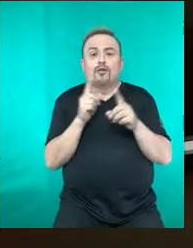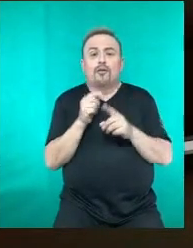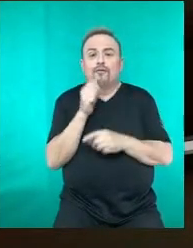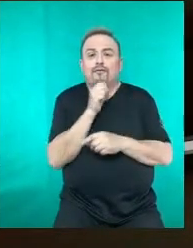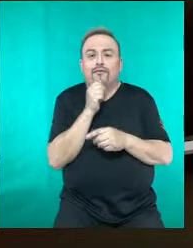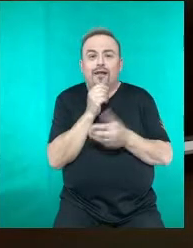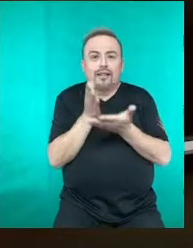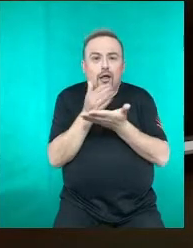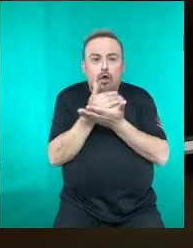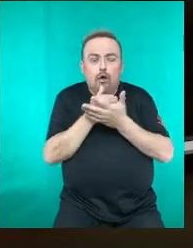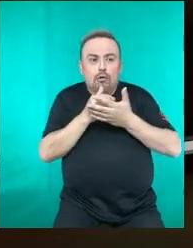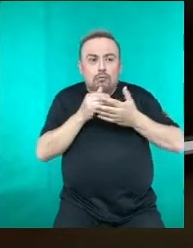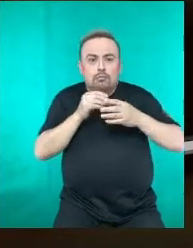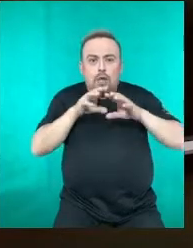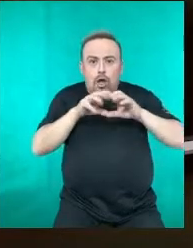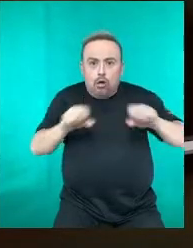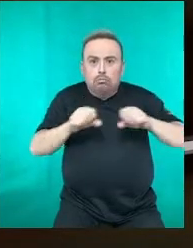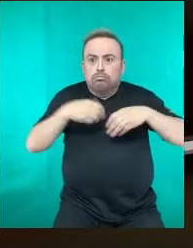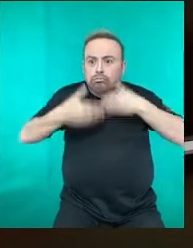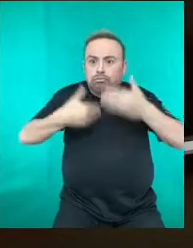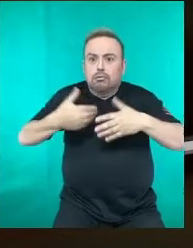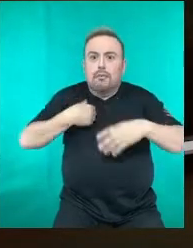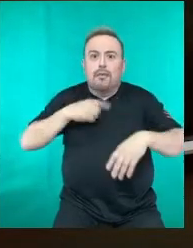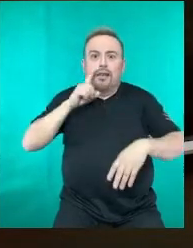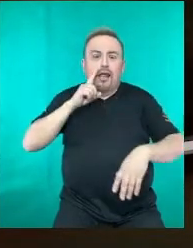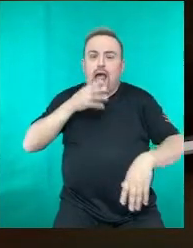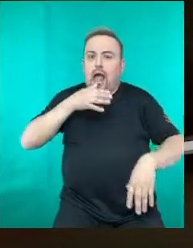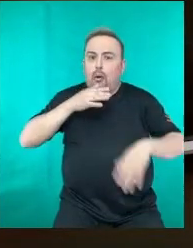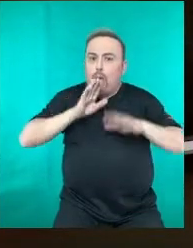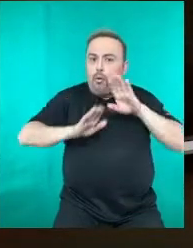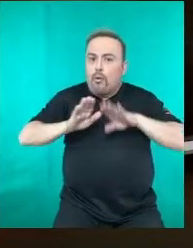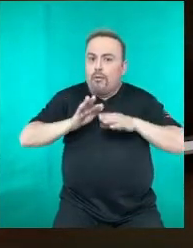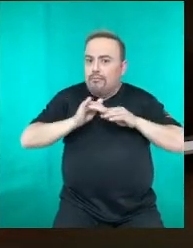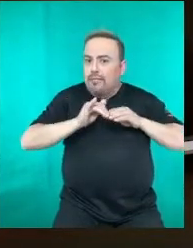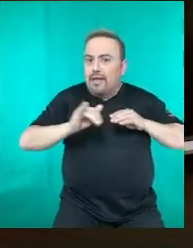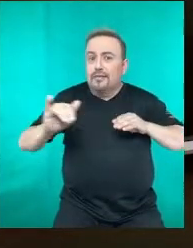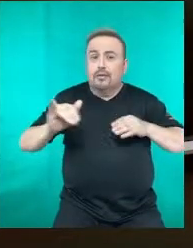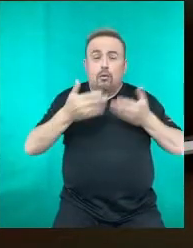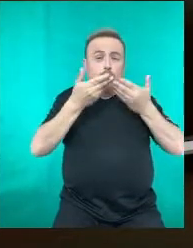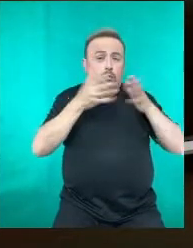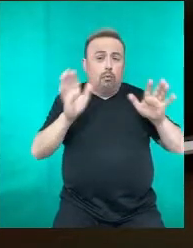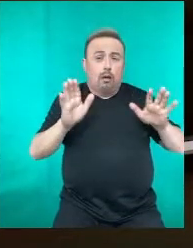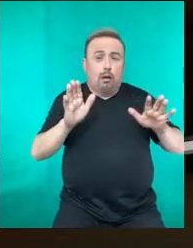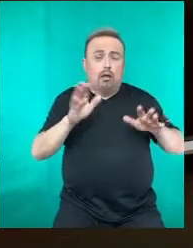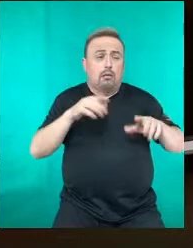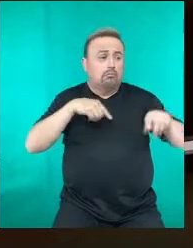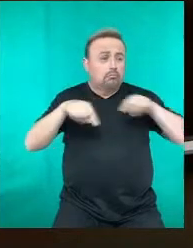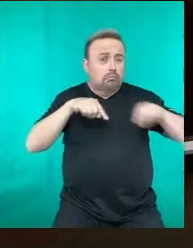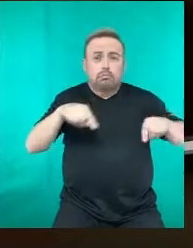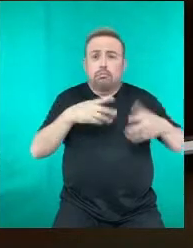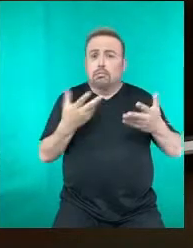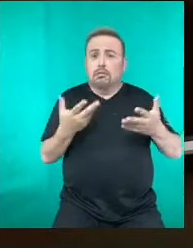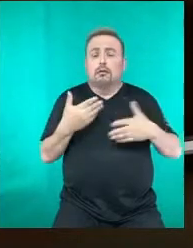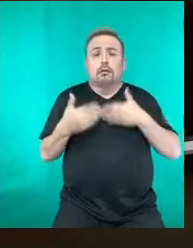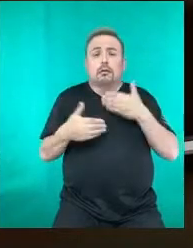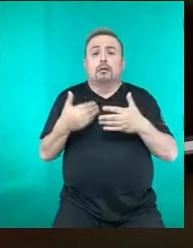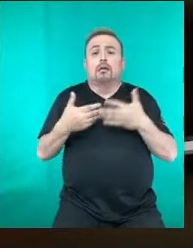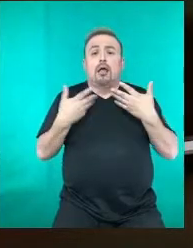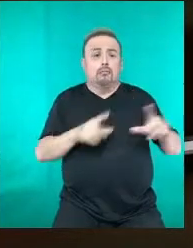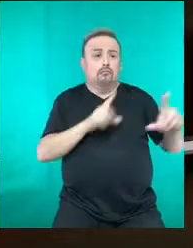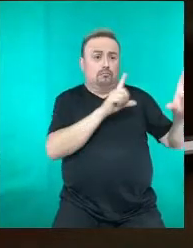organizarnos para tener agua disponible siempre. Y eso pasa en todo tipo de gestiones. Bueno, aquí tengo una